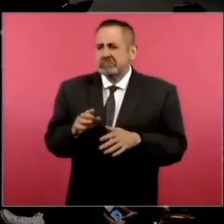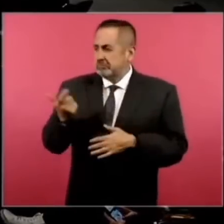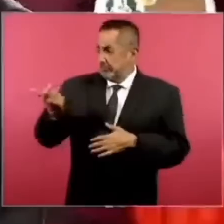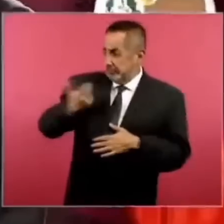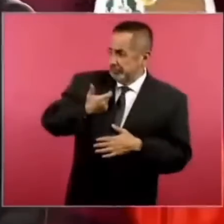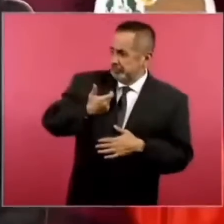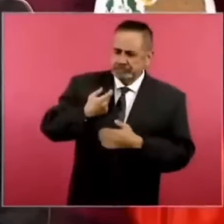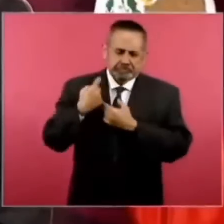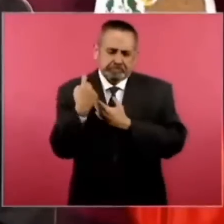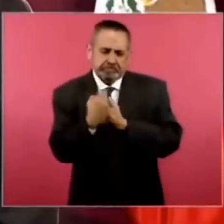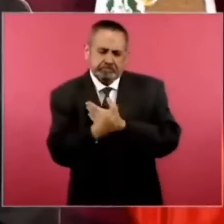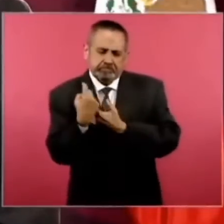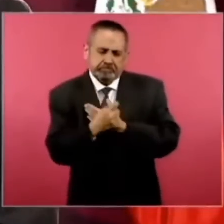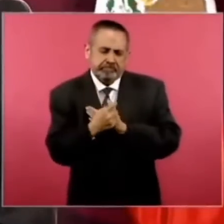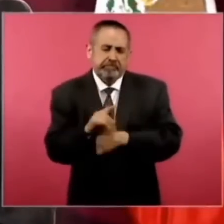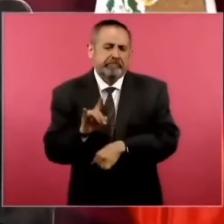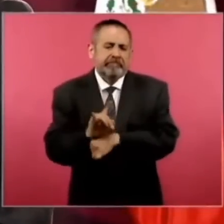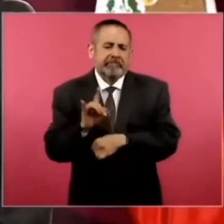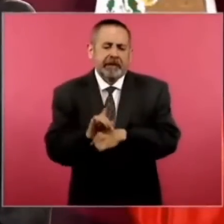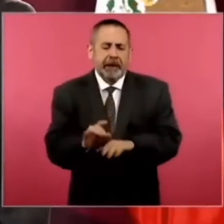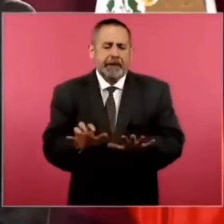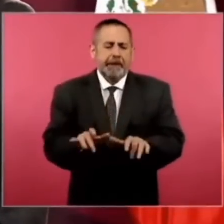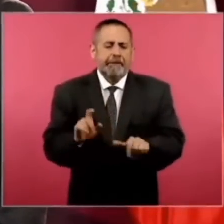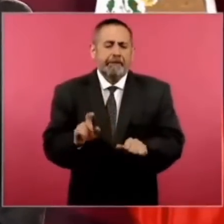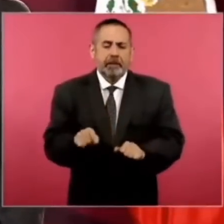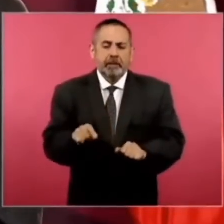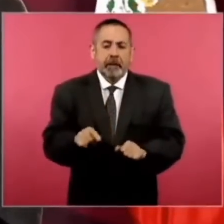para que de manera ficticia